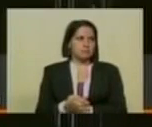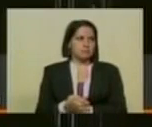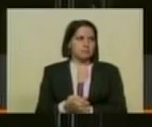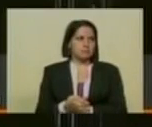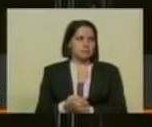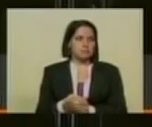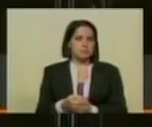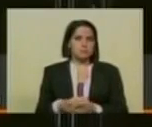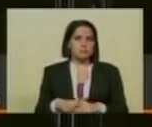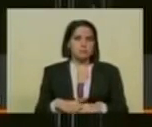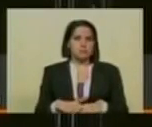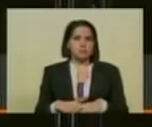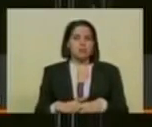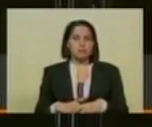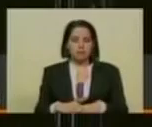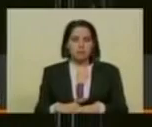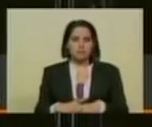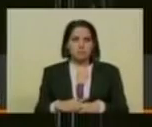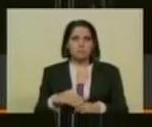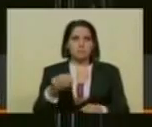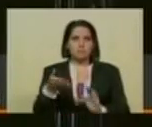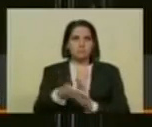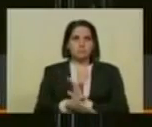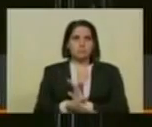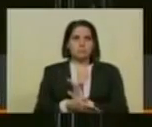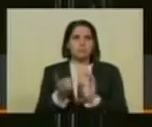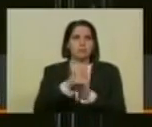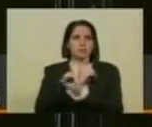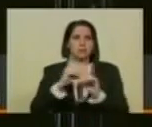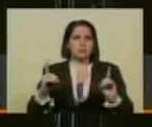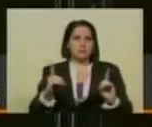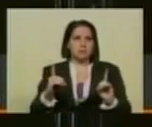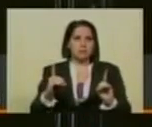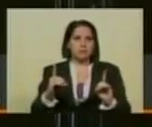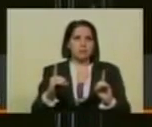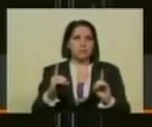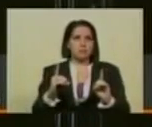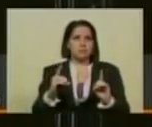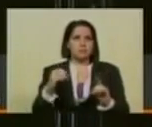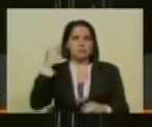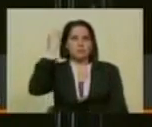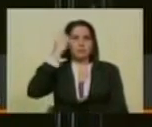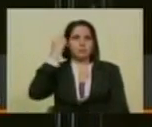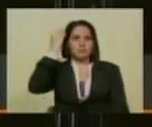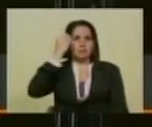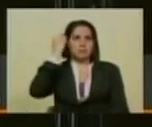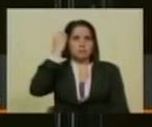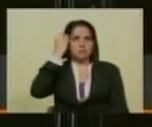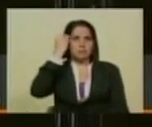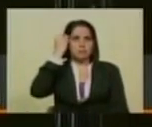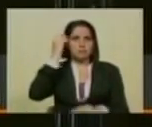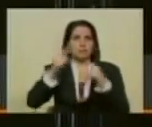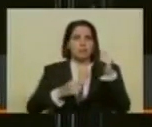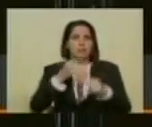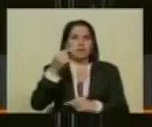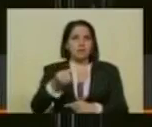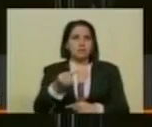Pero en el tema de la democracia, él todavía pensaba que el pueblo no estaba preparado para la